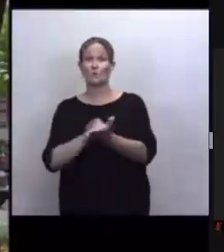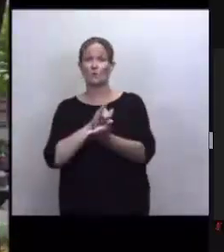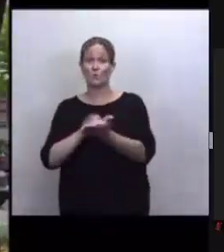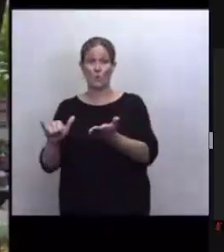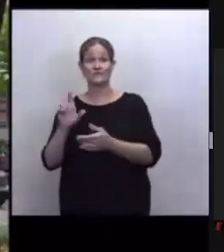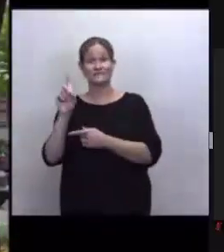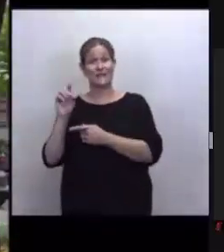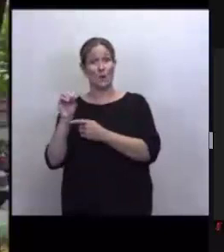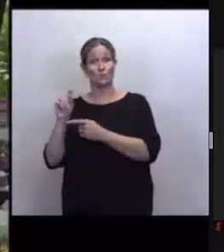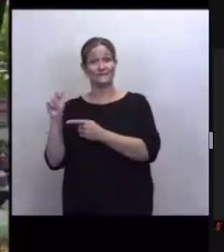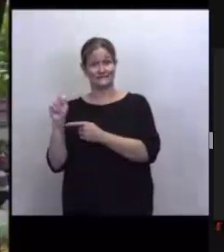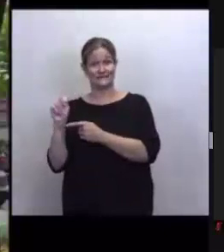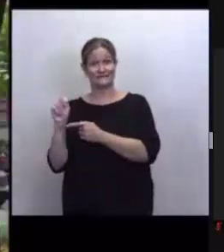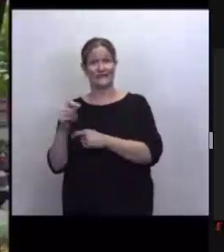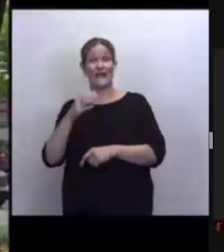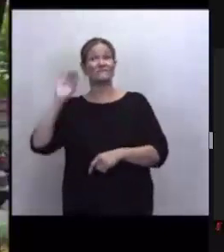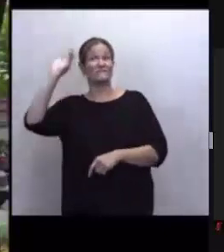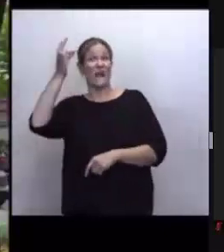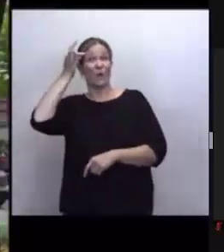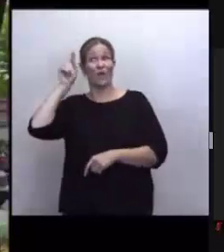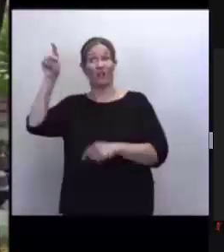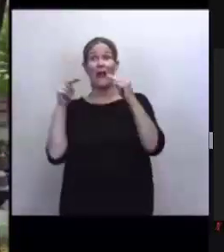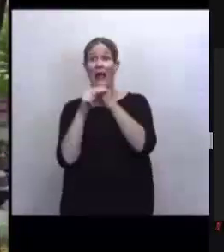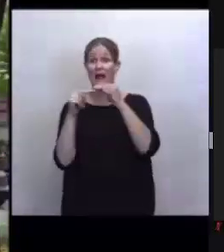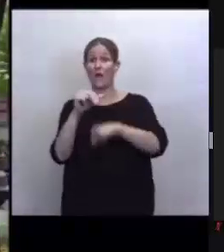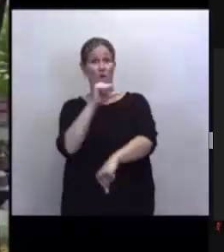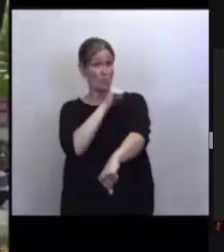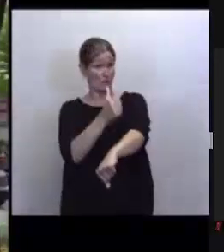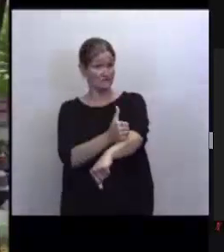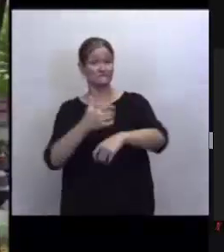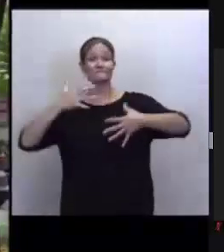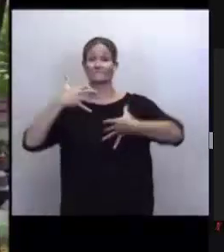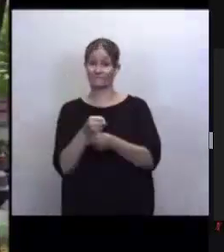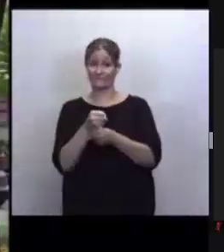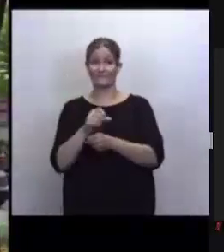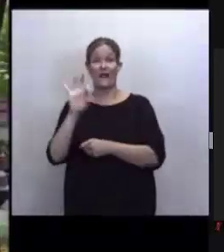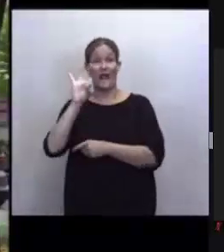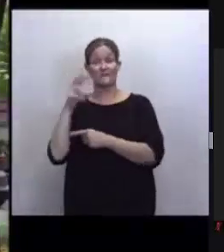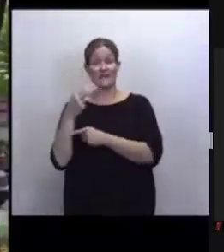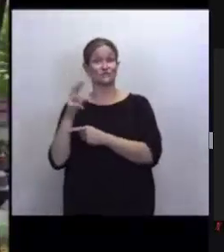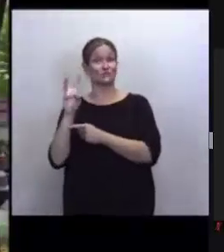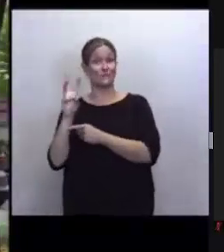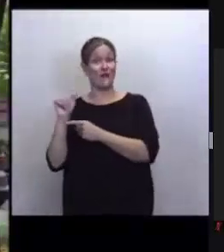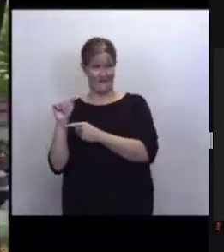oral sobre el DEIS. Esta audiencia pública cumple con la Ley de